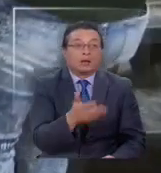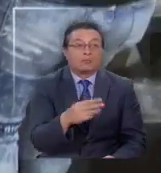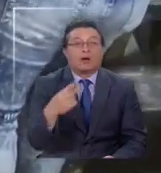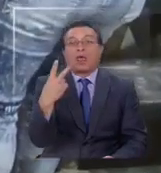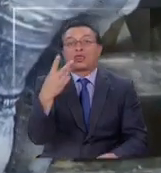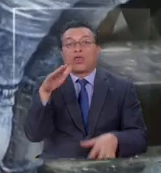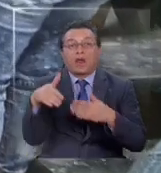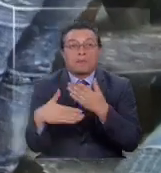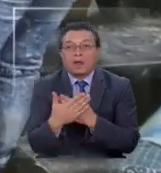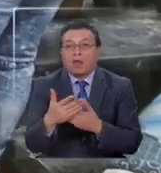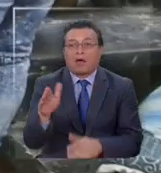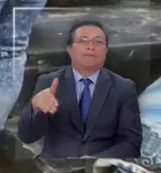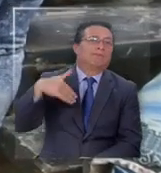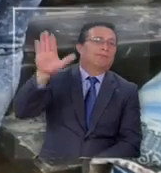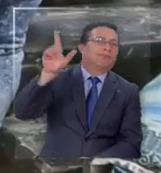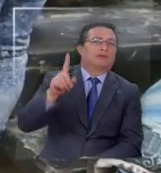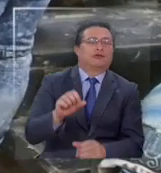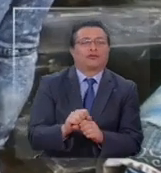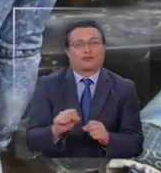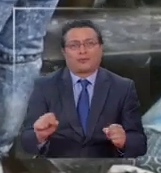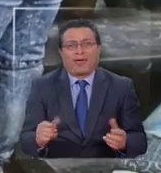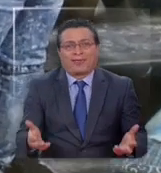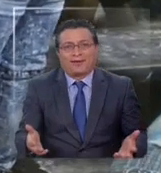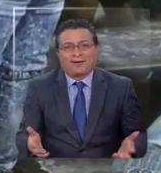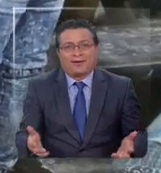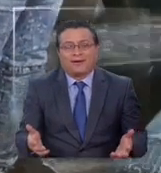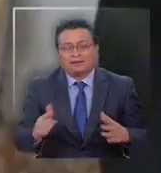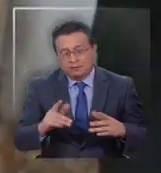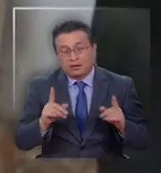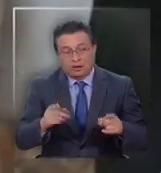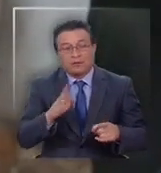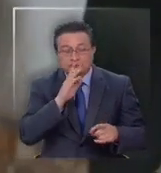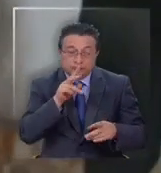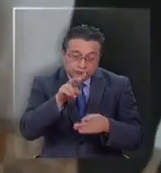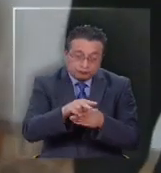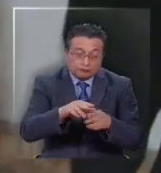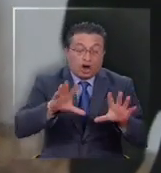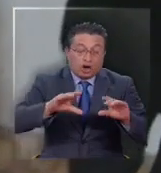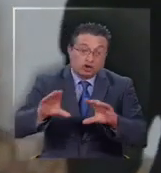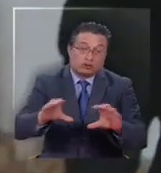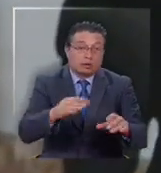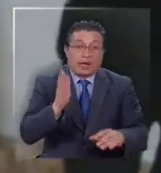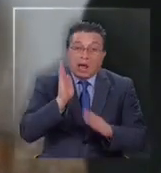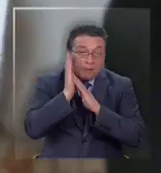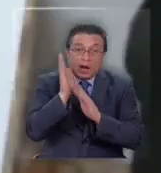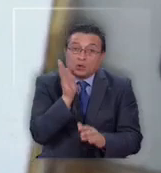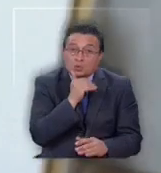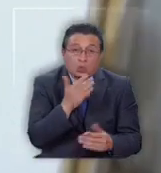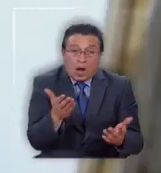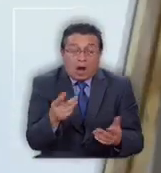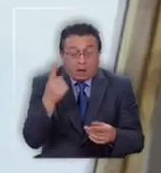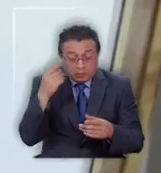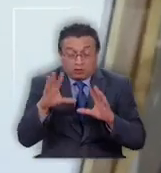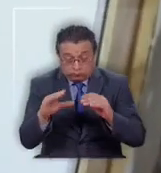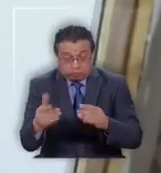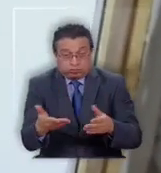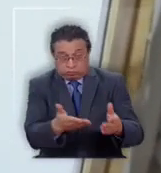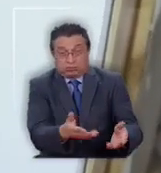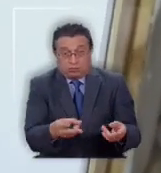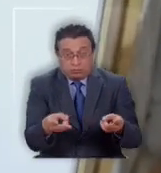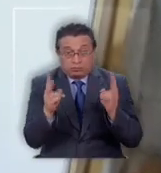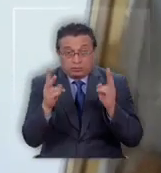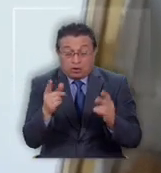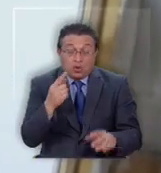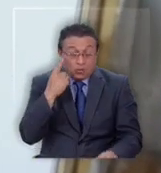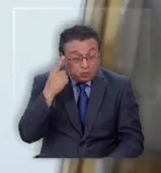de la madrugada y no podíamos decirle que no. Entonces tuvimos que prácticamente hacerlo dormir en un colchón porque le dijimos, no tenemos cama, amigo, para tenerte, pero esto es lo que te podemos ofrecer,